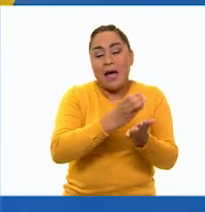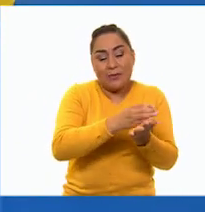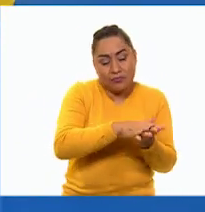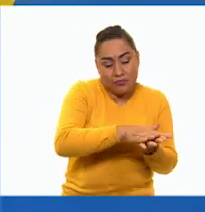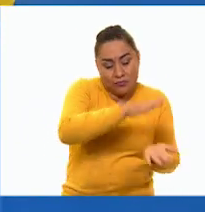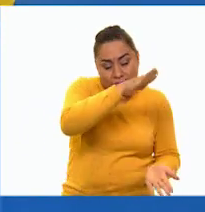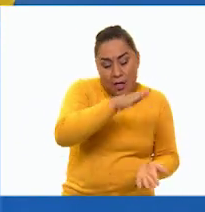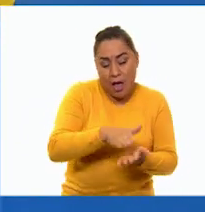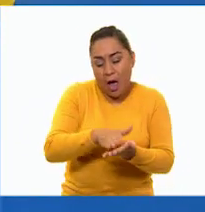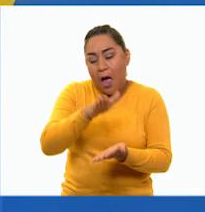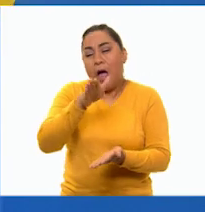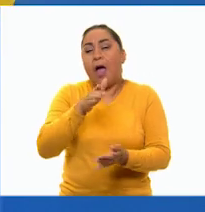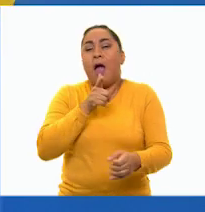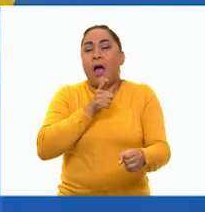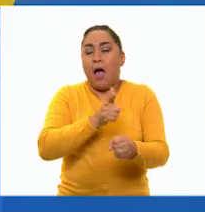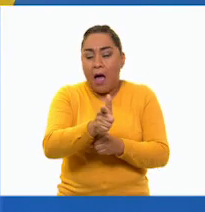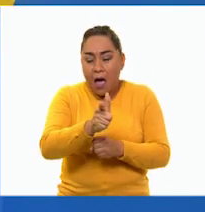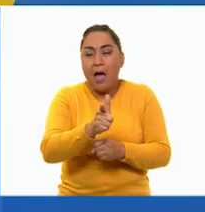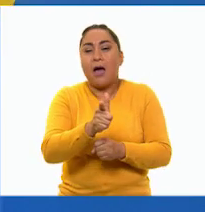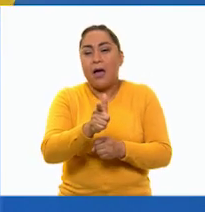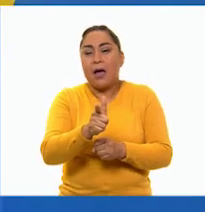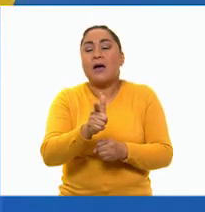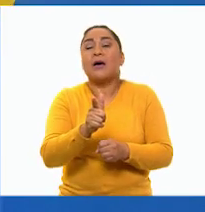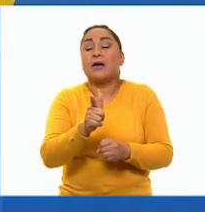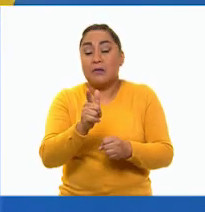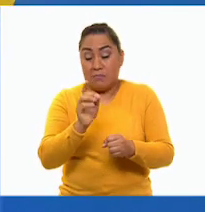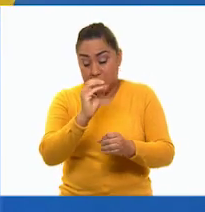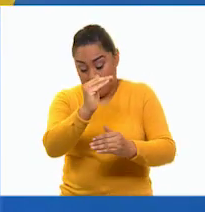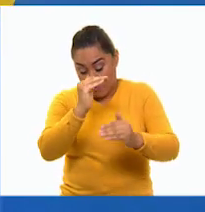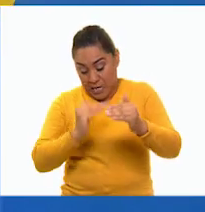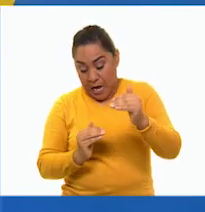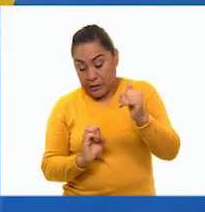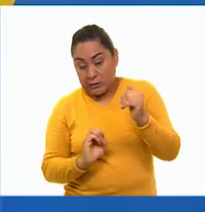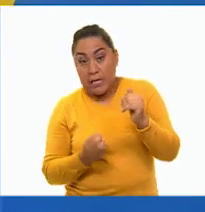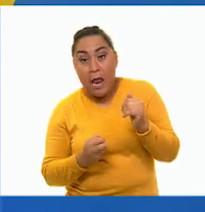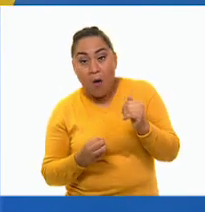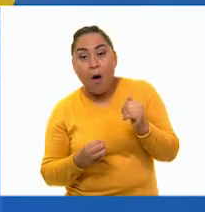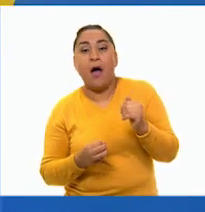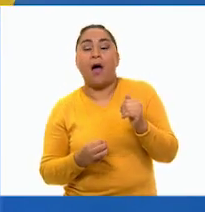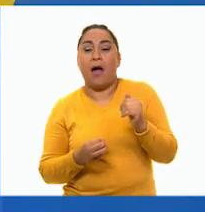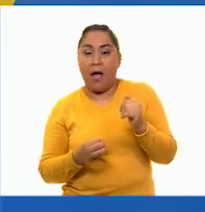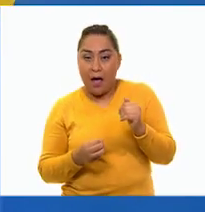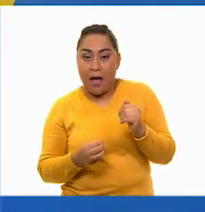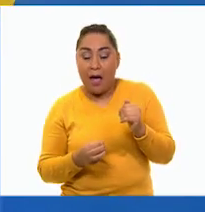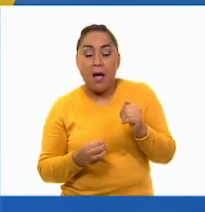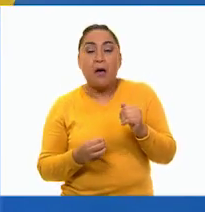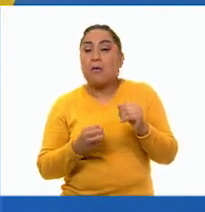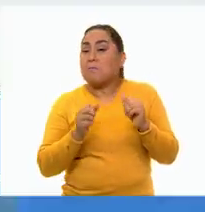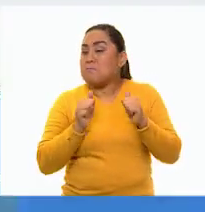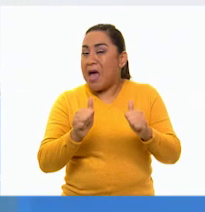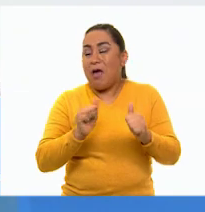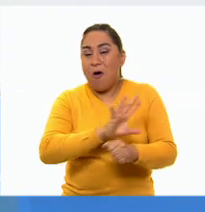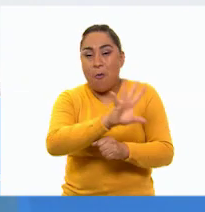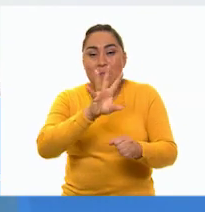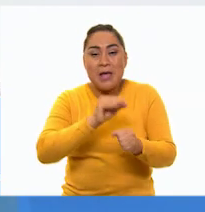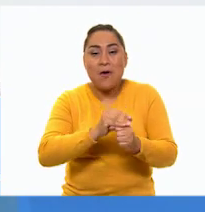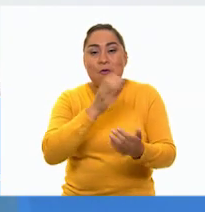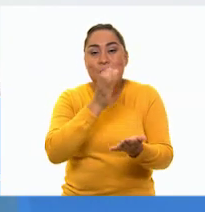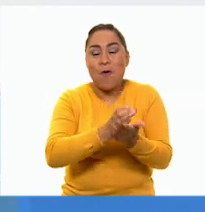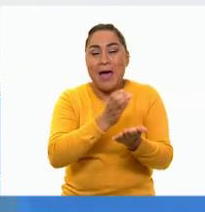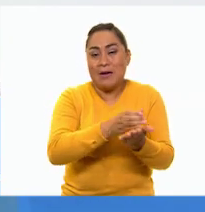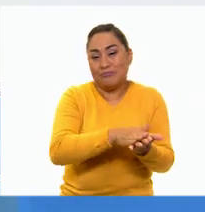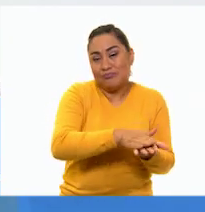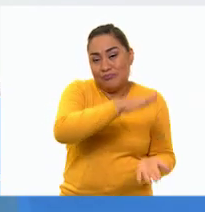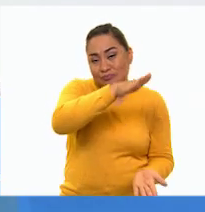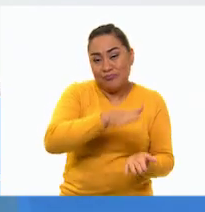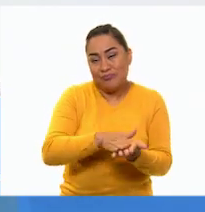cuál división el residuo es 0. Es decir, en cuál división no sobran libretas. Así es, María.